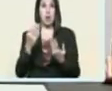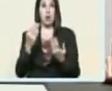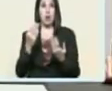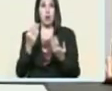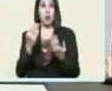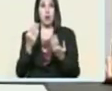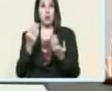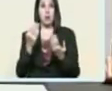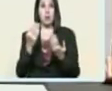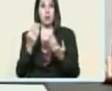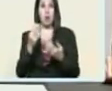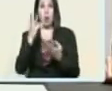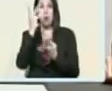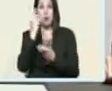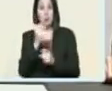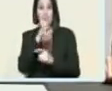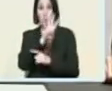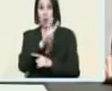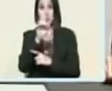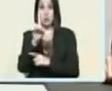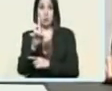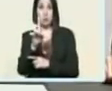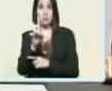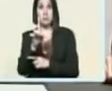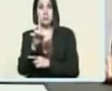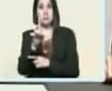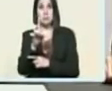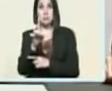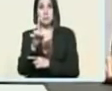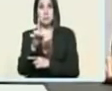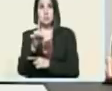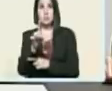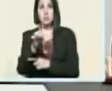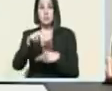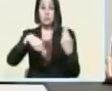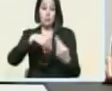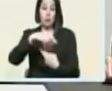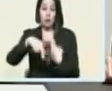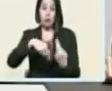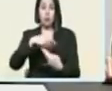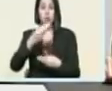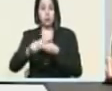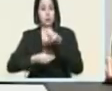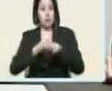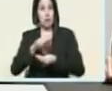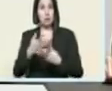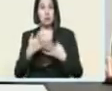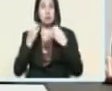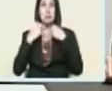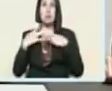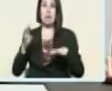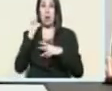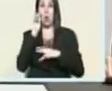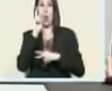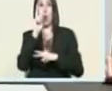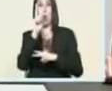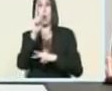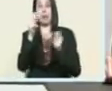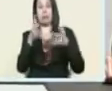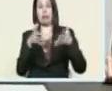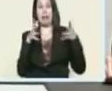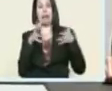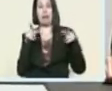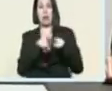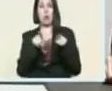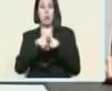número 41 en revolución. Ya se pierde de vista, está como las victorias